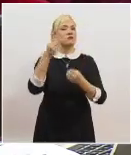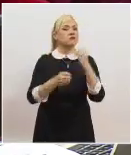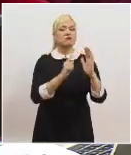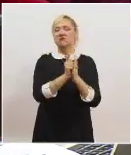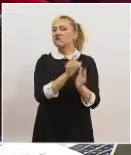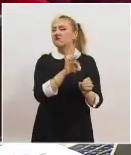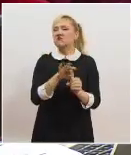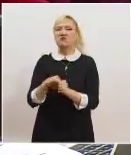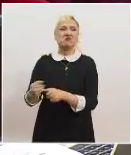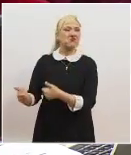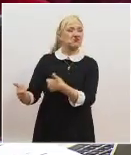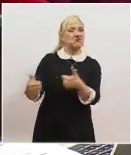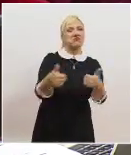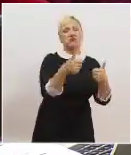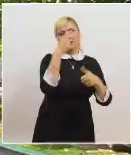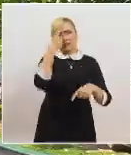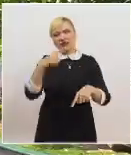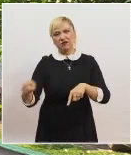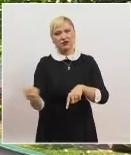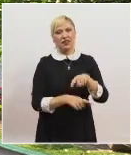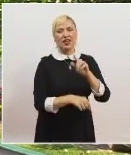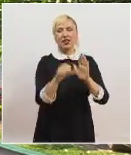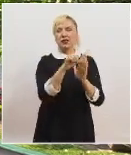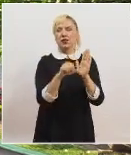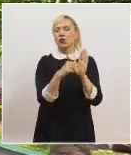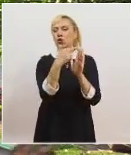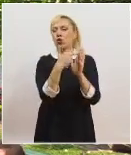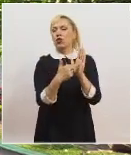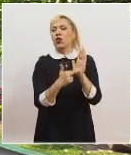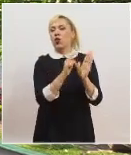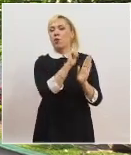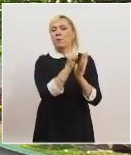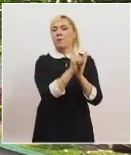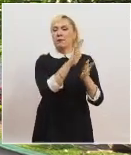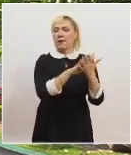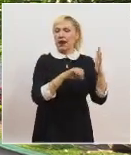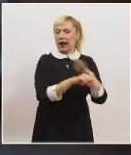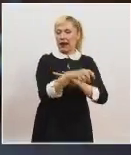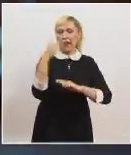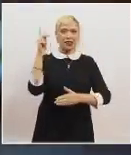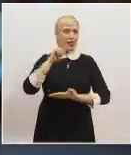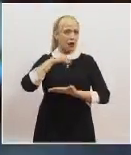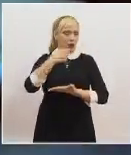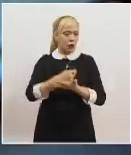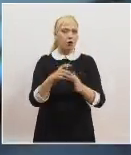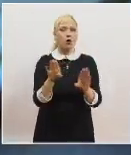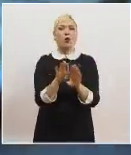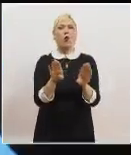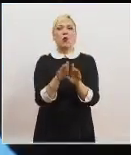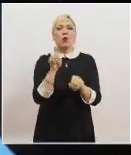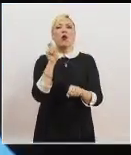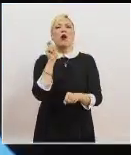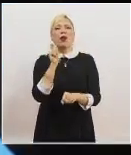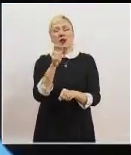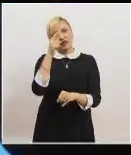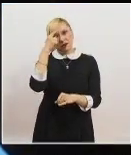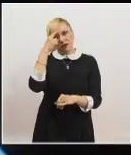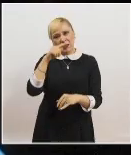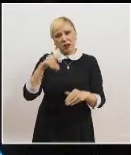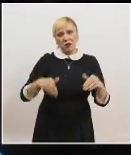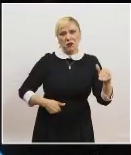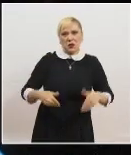votación calificada para invalidar el artículo del Código Penal de Tamaulipas que define el ciberacoso. El artículo, que sigue